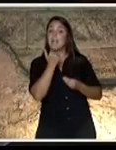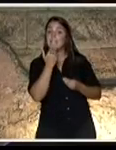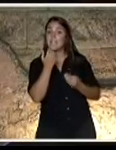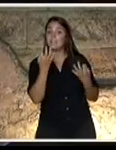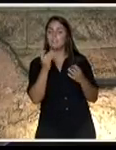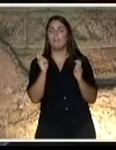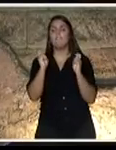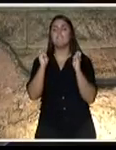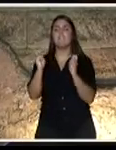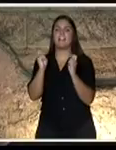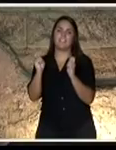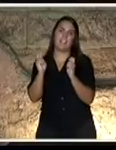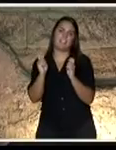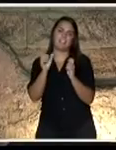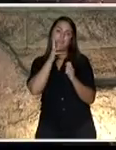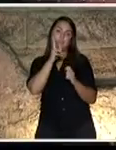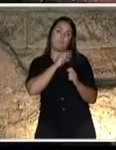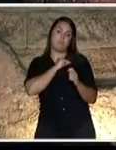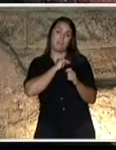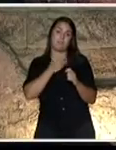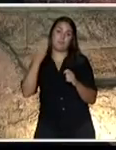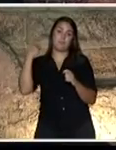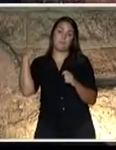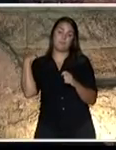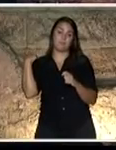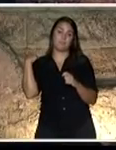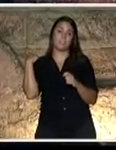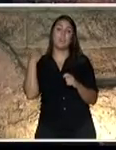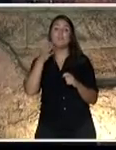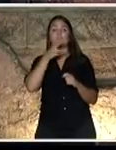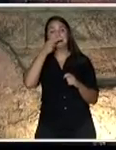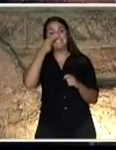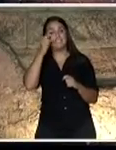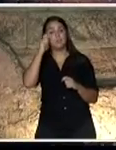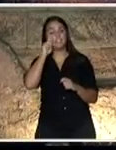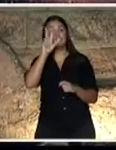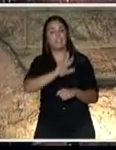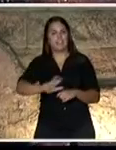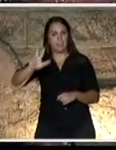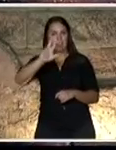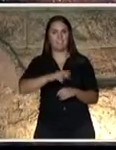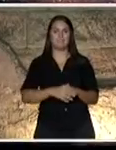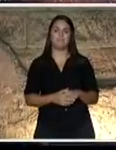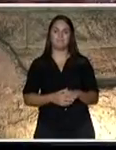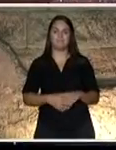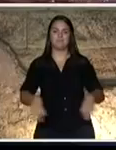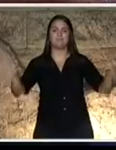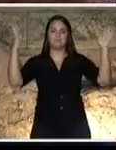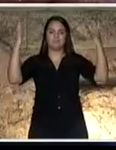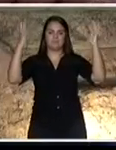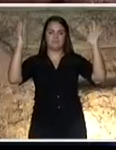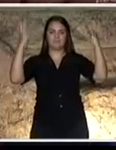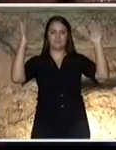felicidades por ese galardón que te dieron de ser interés turístico nacional.